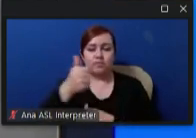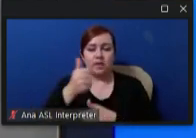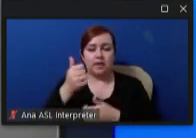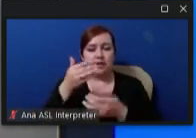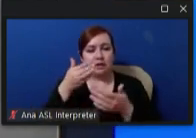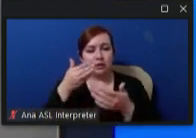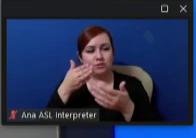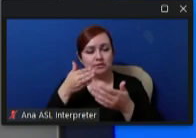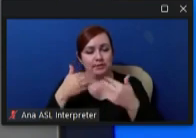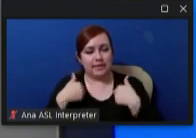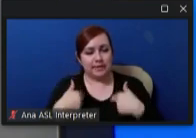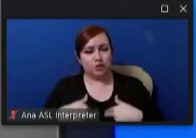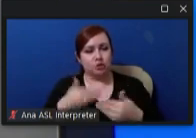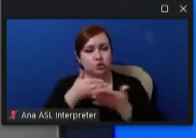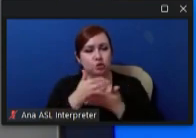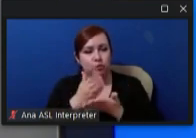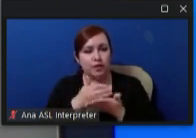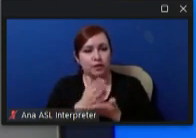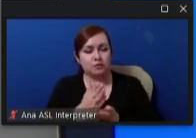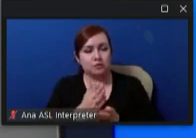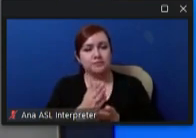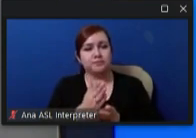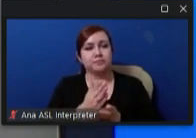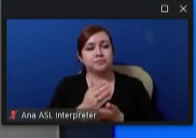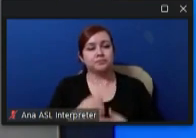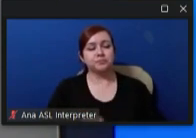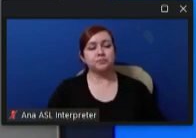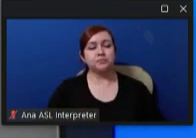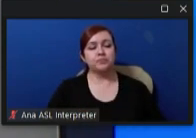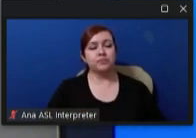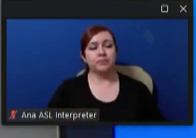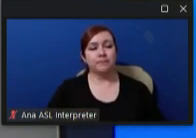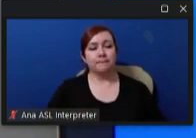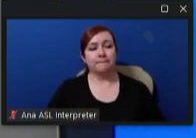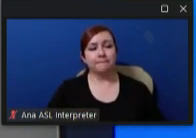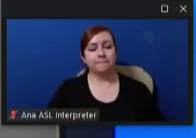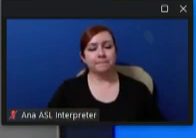que ya de alguna forma implica cierta complejidad